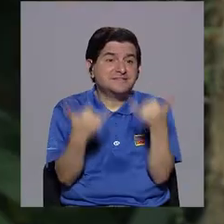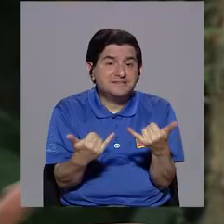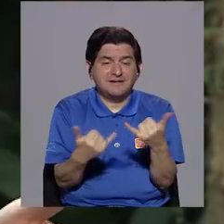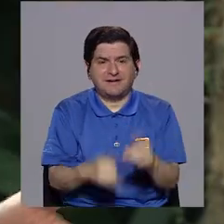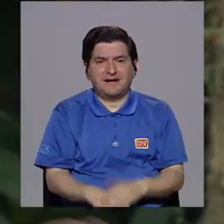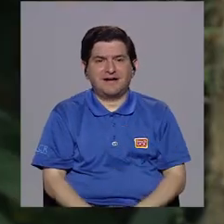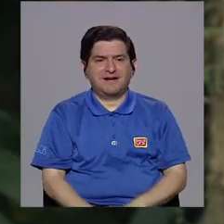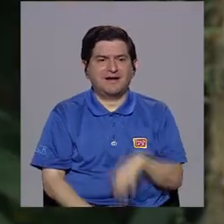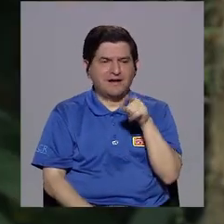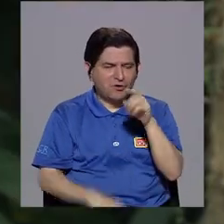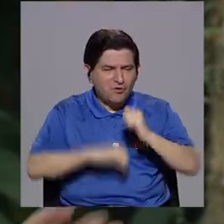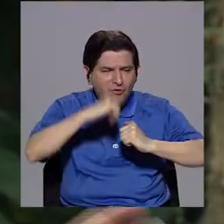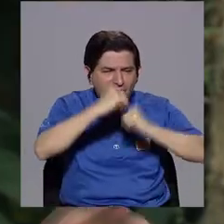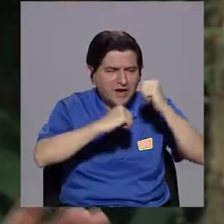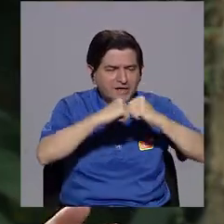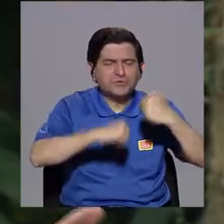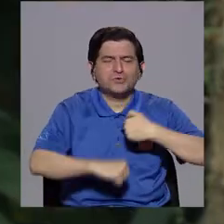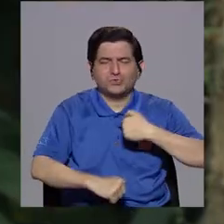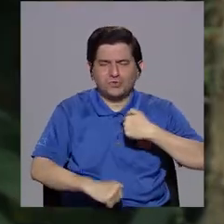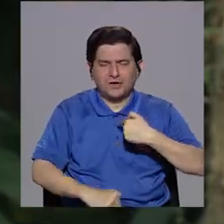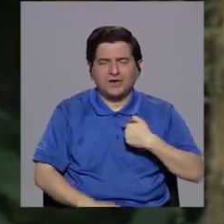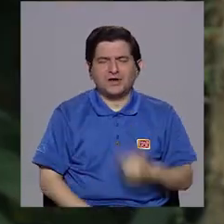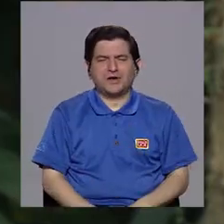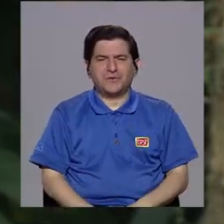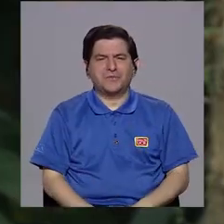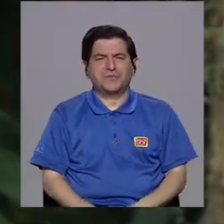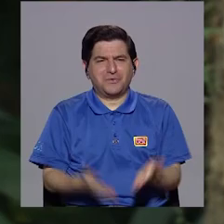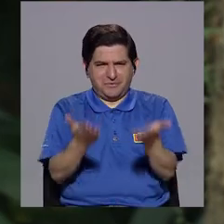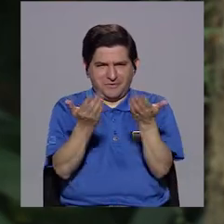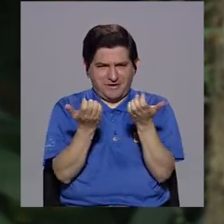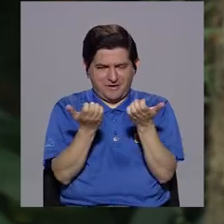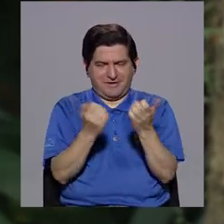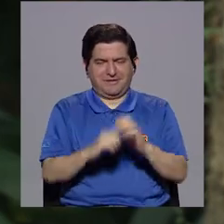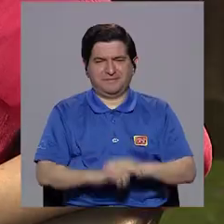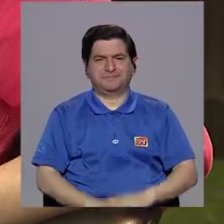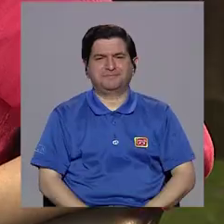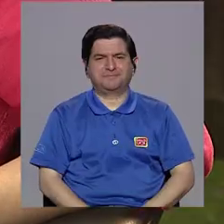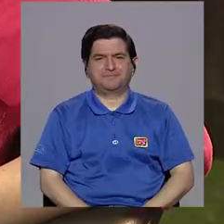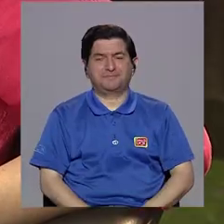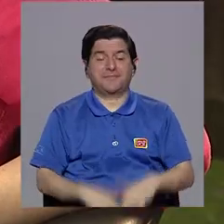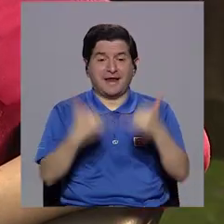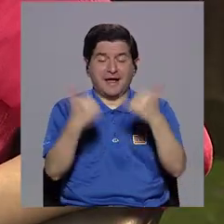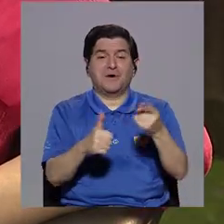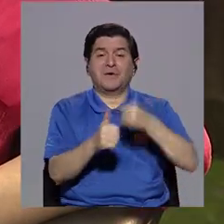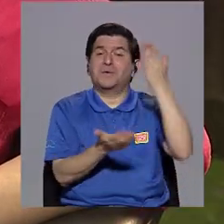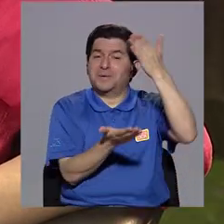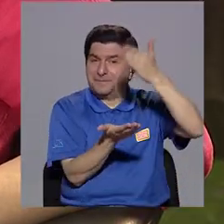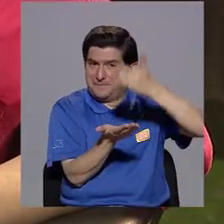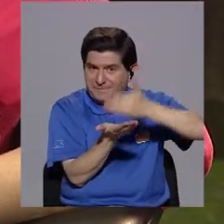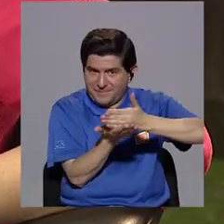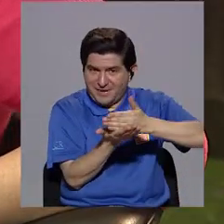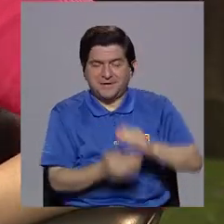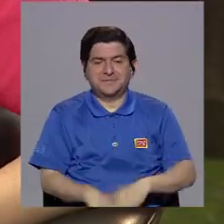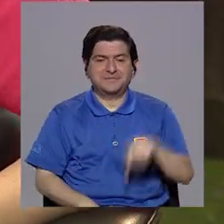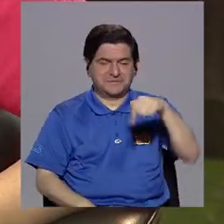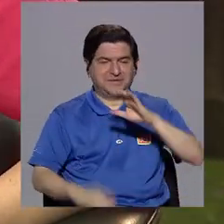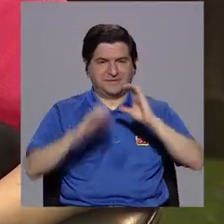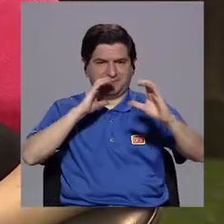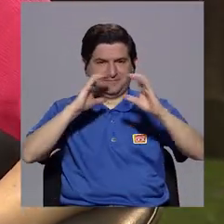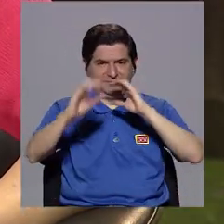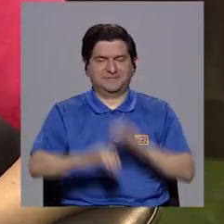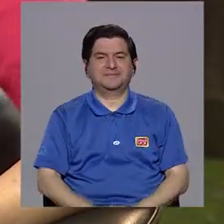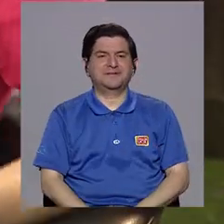ya con la estructura con la que uno... Okay, fantástico. Vamos a hacer una primera pausa